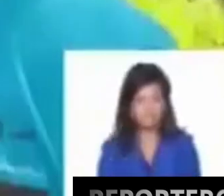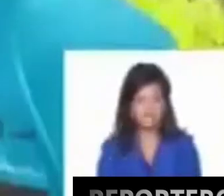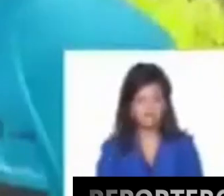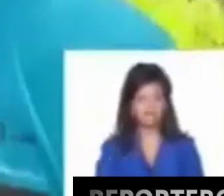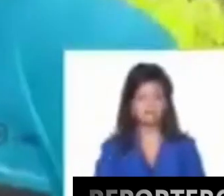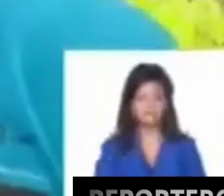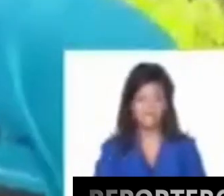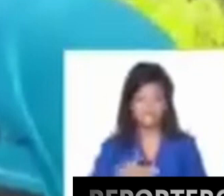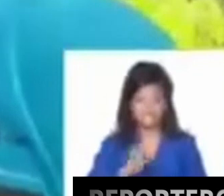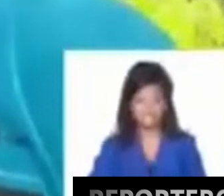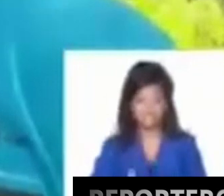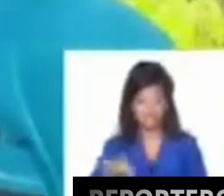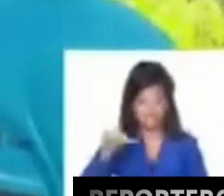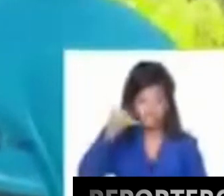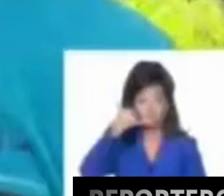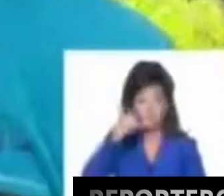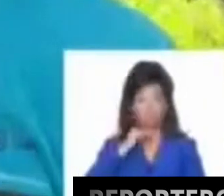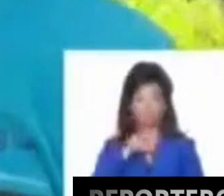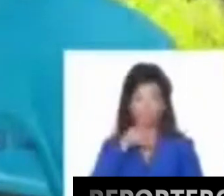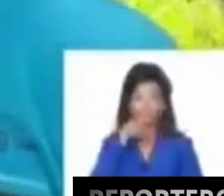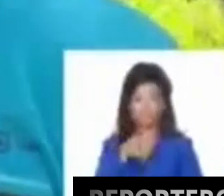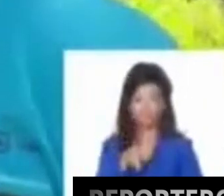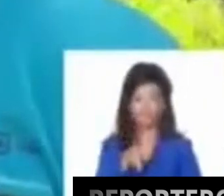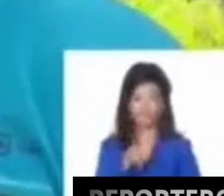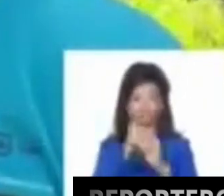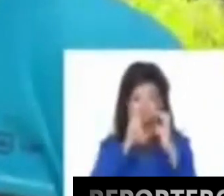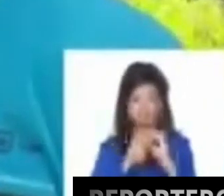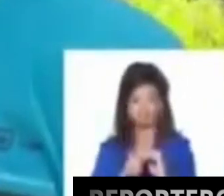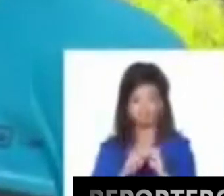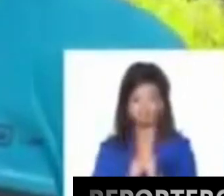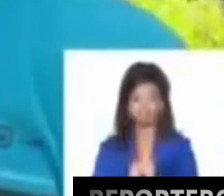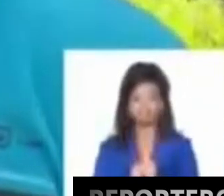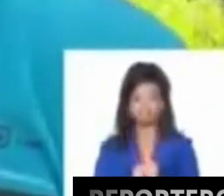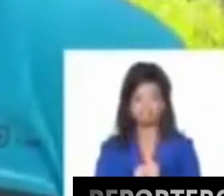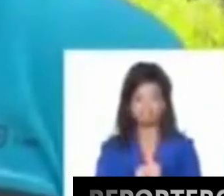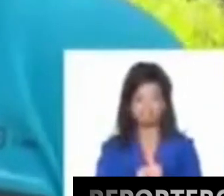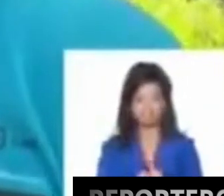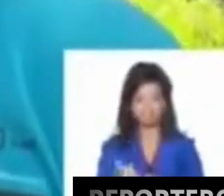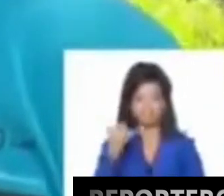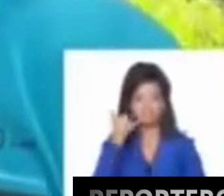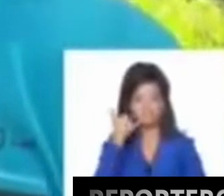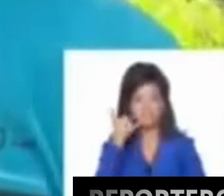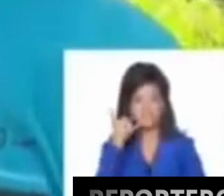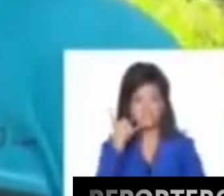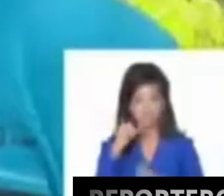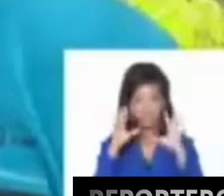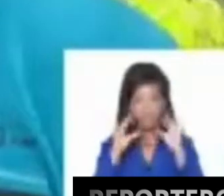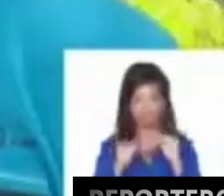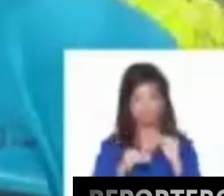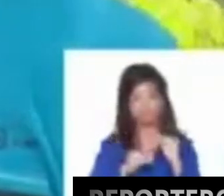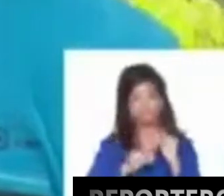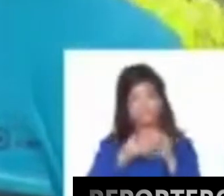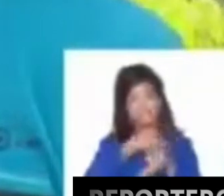mí, después que había ido al lugar, ahí al proceso de la compañera de seguridad de Estado. Me pone la noche, me dice, güey, tuve que ir allí